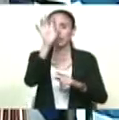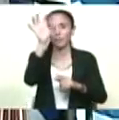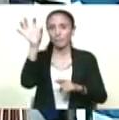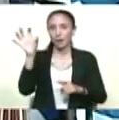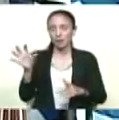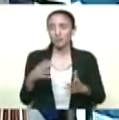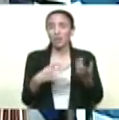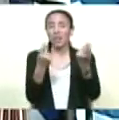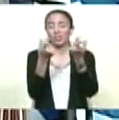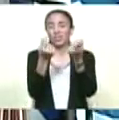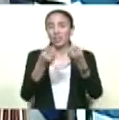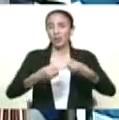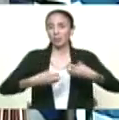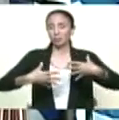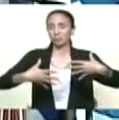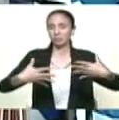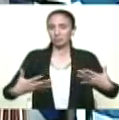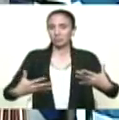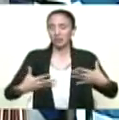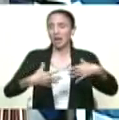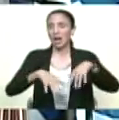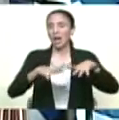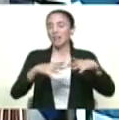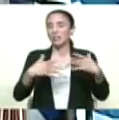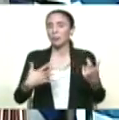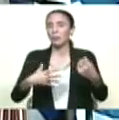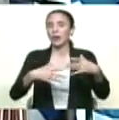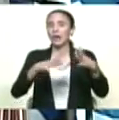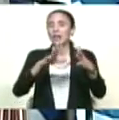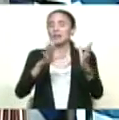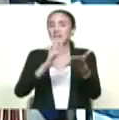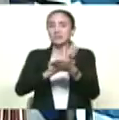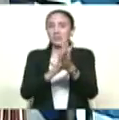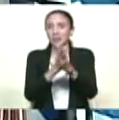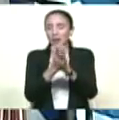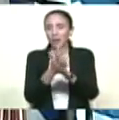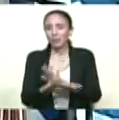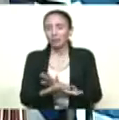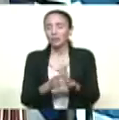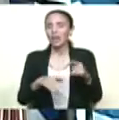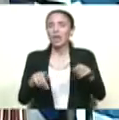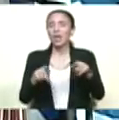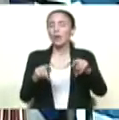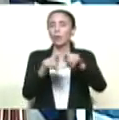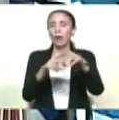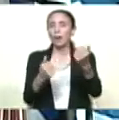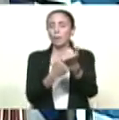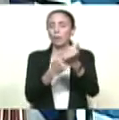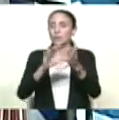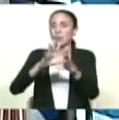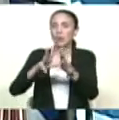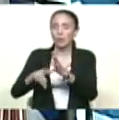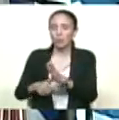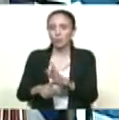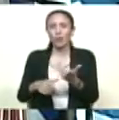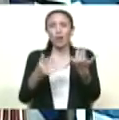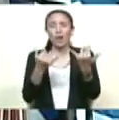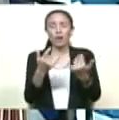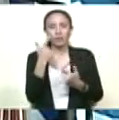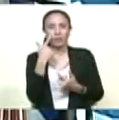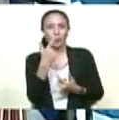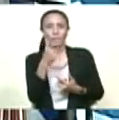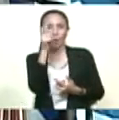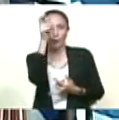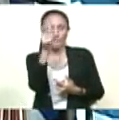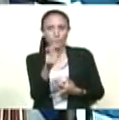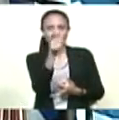fortunas que luego apoyan y protegen a los corruptos ya la corrupción basta nada más ver lo